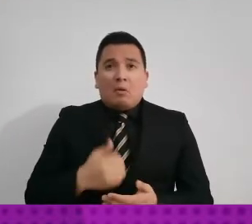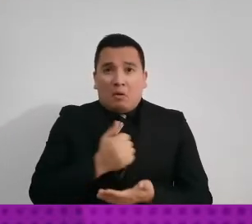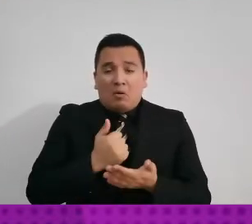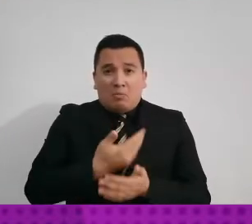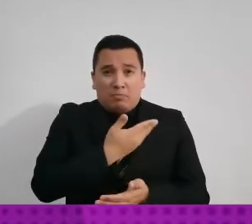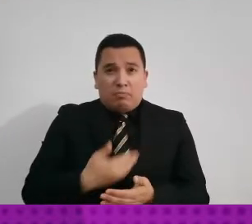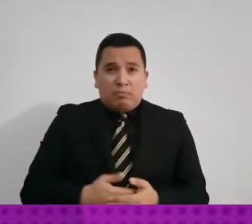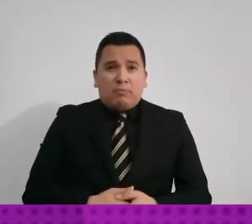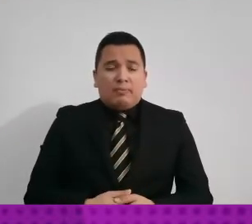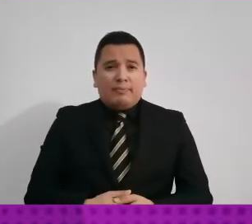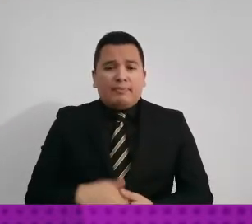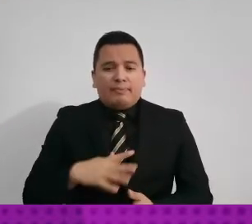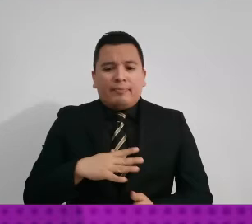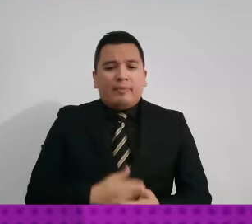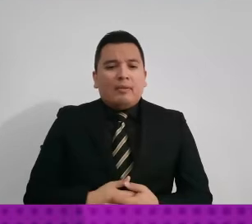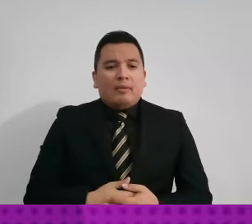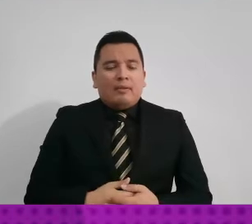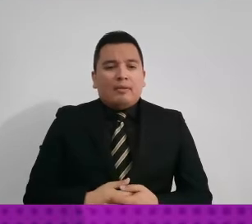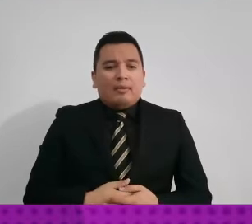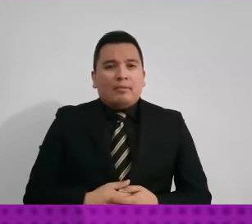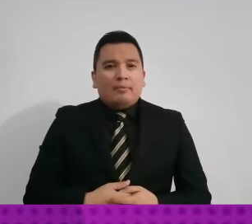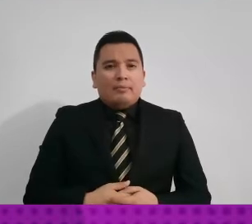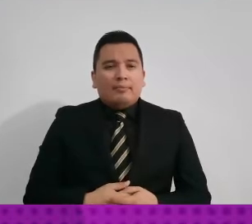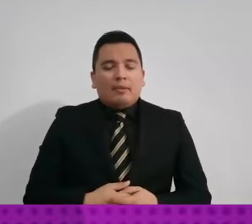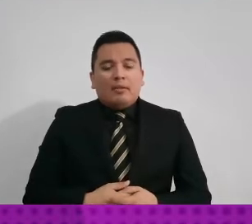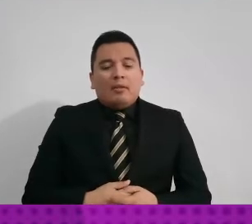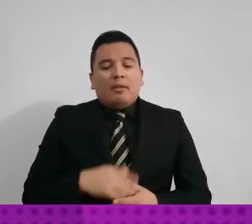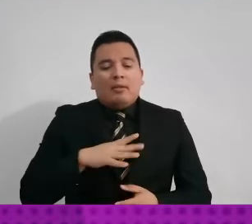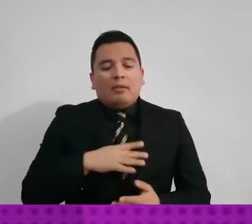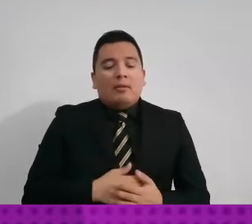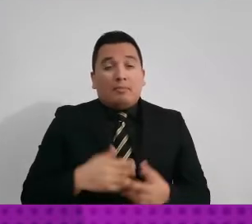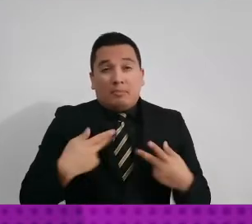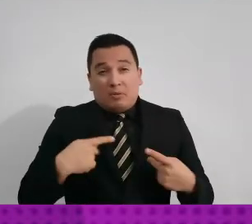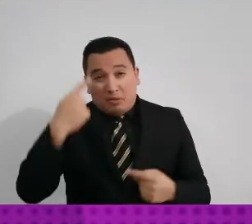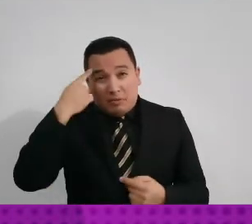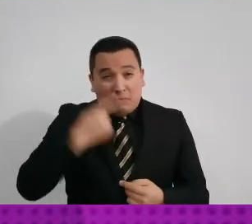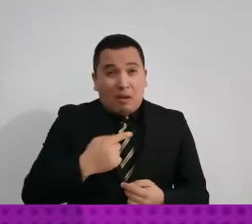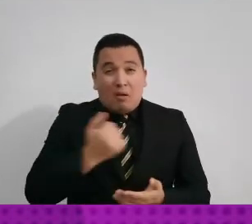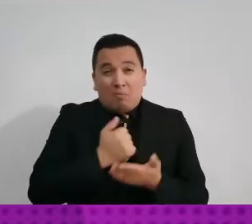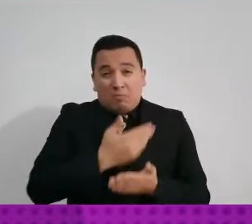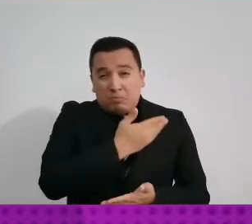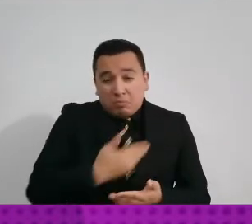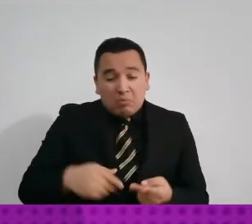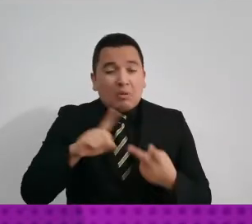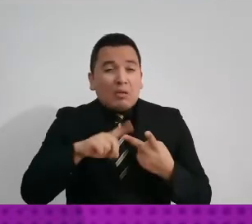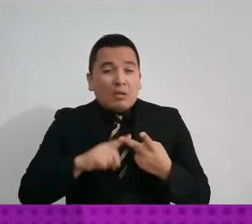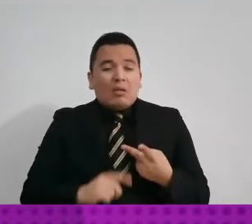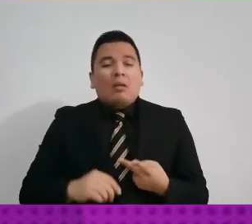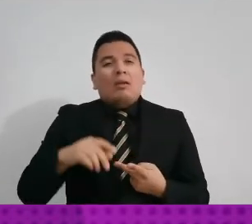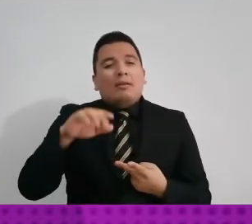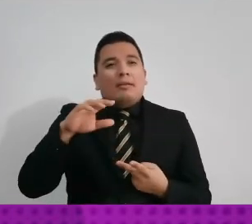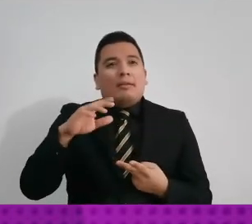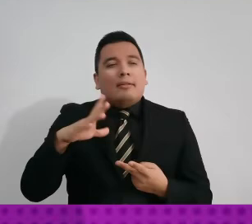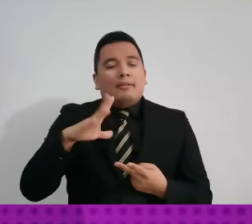son elecciones de ayuntamientos, bueno, pues va un candidato o candidata a la alcaldía, regidurías,